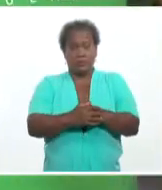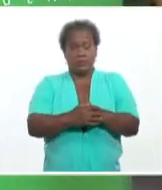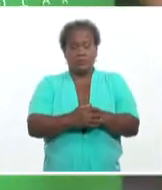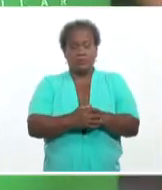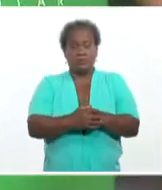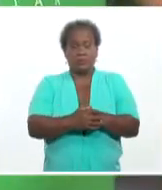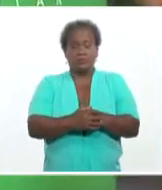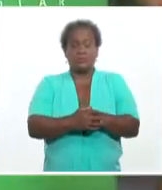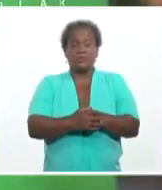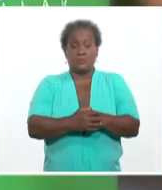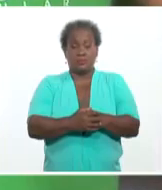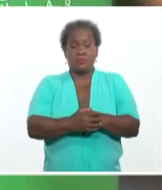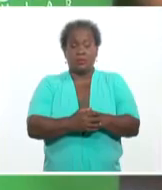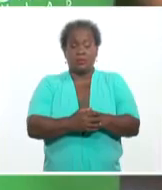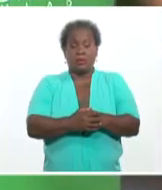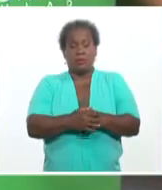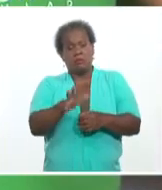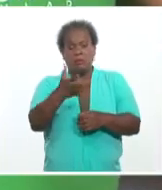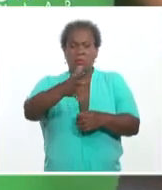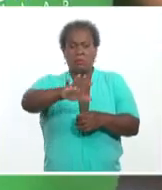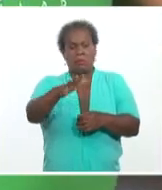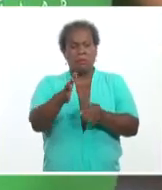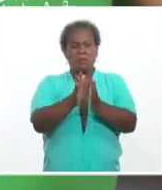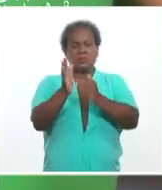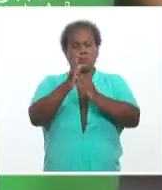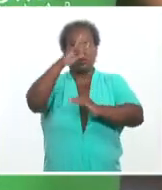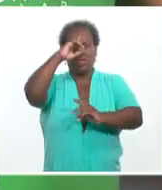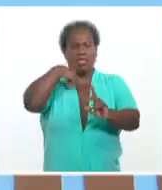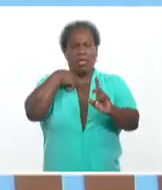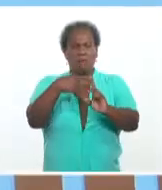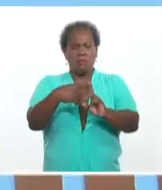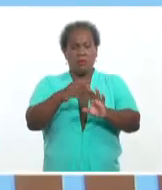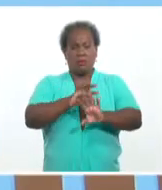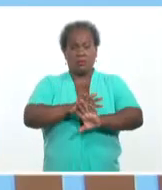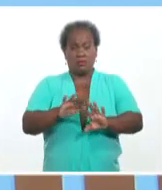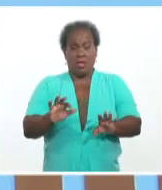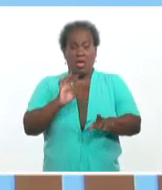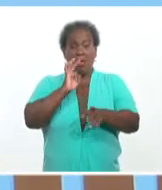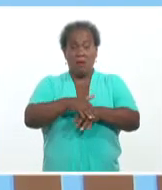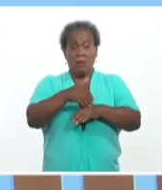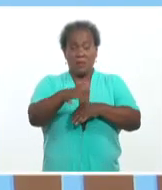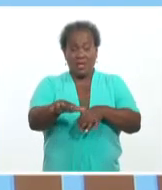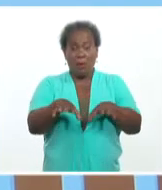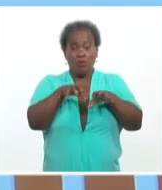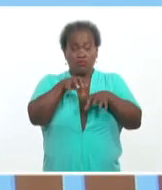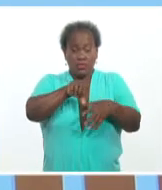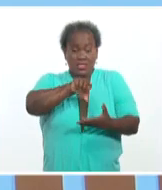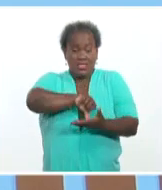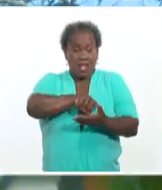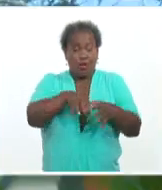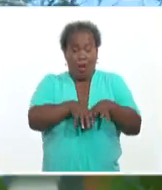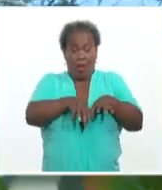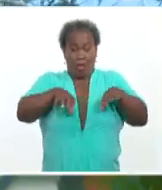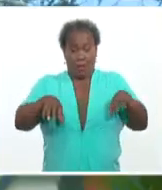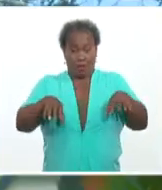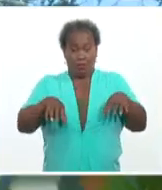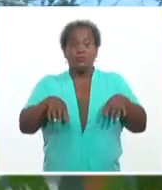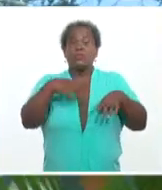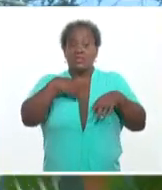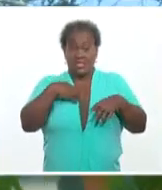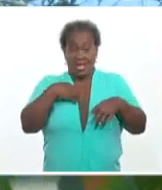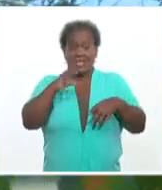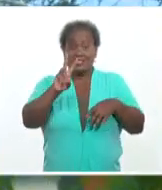estuvimos más o menos hasta el mes de septiembre que comenzamos como centro de aislamiento la instalación con 39 cabañas y